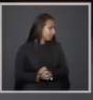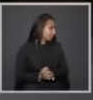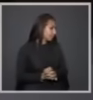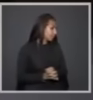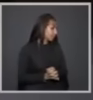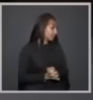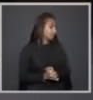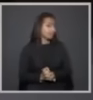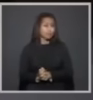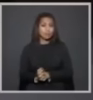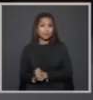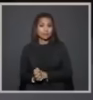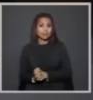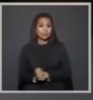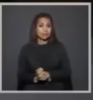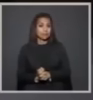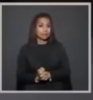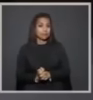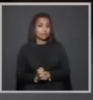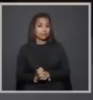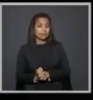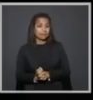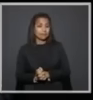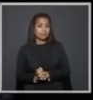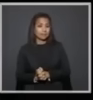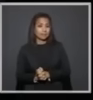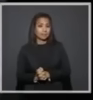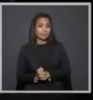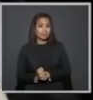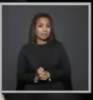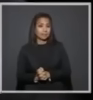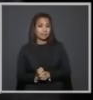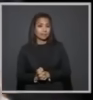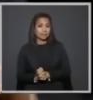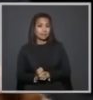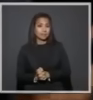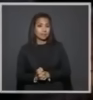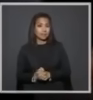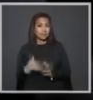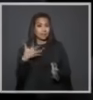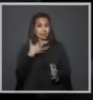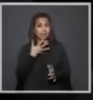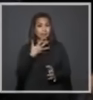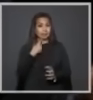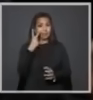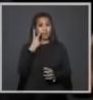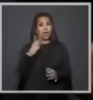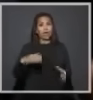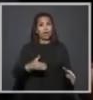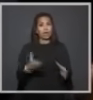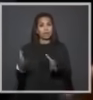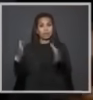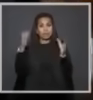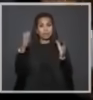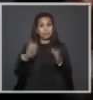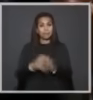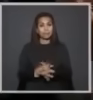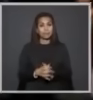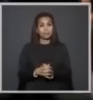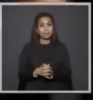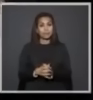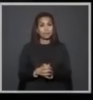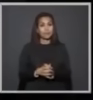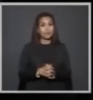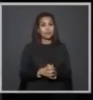Pero no terminé la idea, nada más decirte eso. Muy breve, por favor. Sí, tengo dos caminos: Palacio